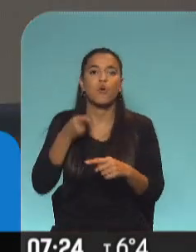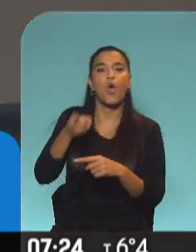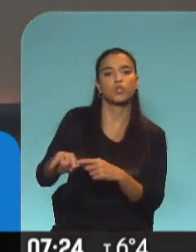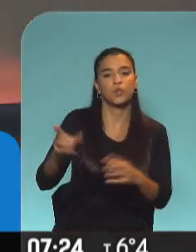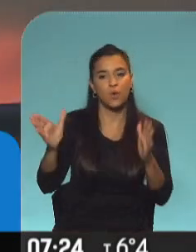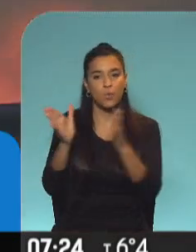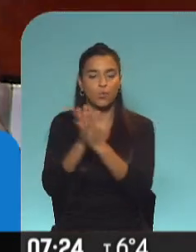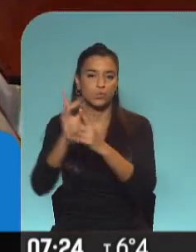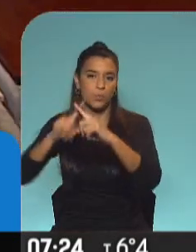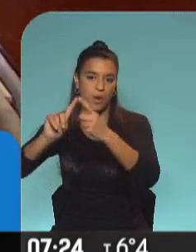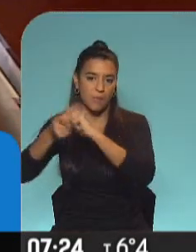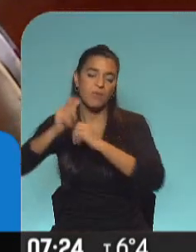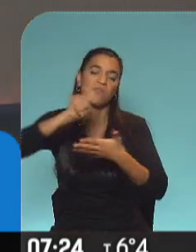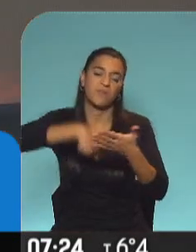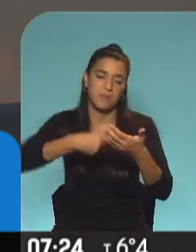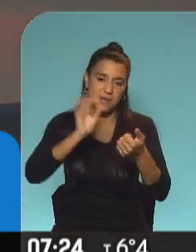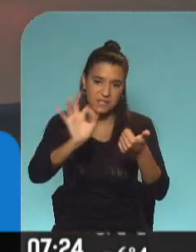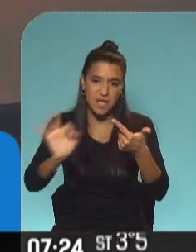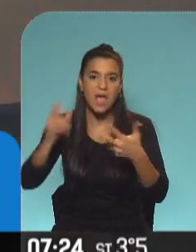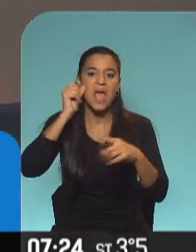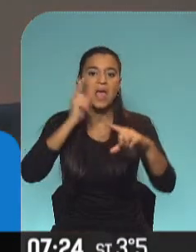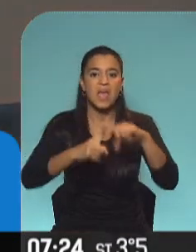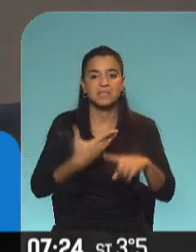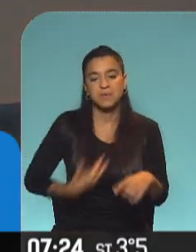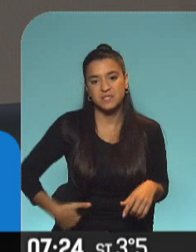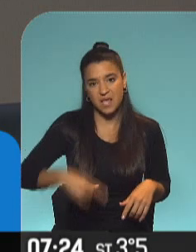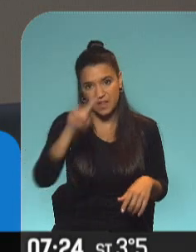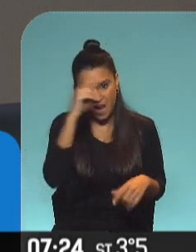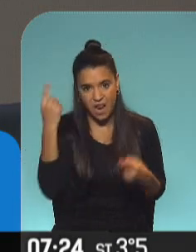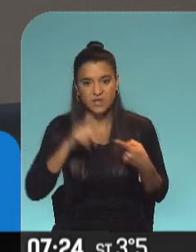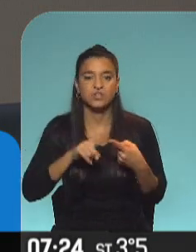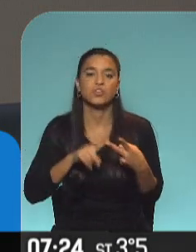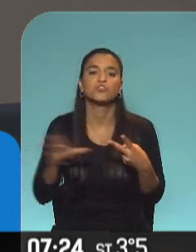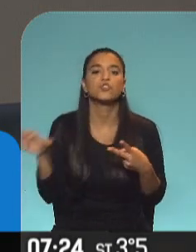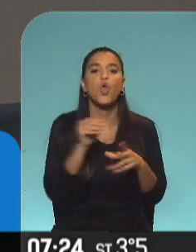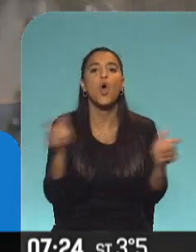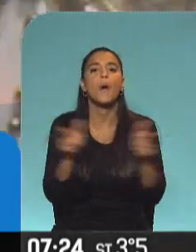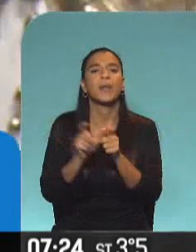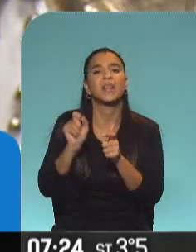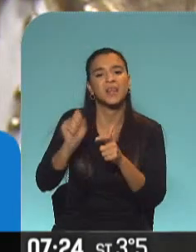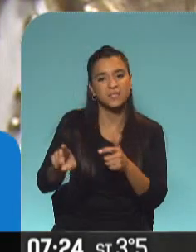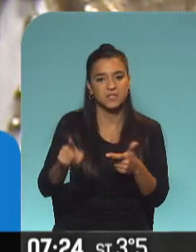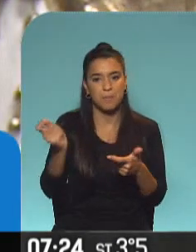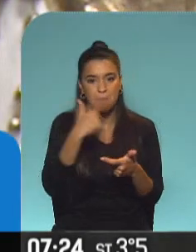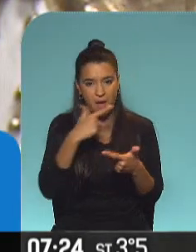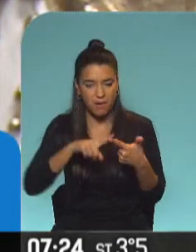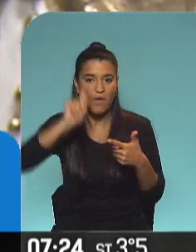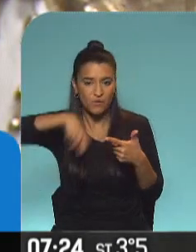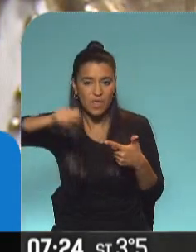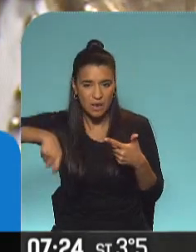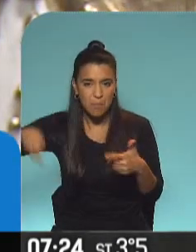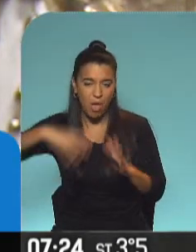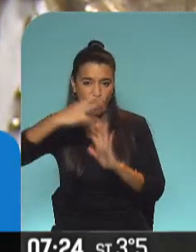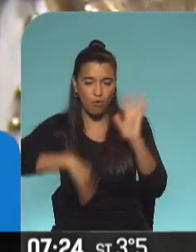Cambio. Firman, obviamente, ya sabemos quiénes, el expresidente de la Nación. En general, todo el gabinete de Mauricio Macri firma